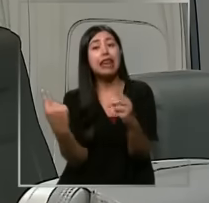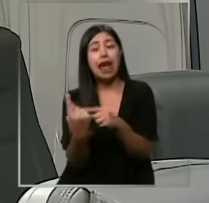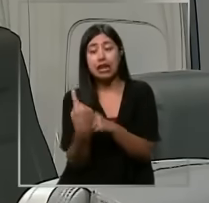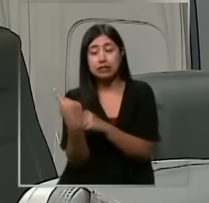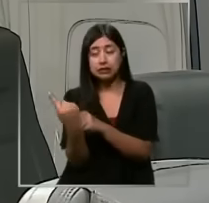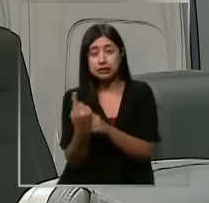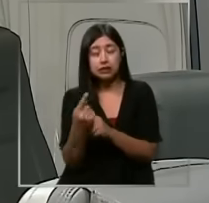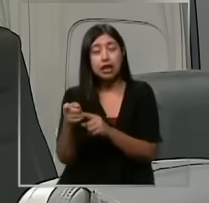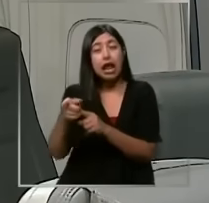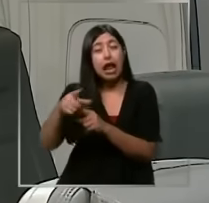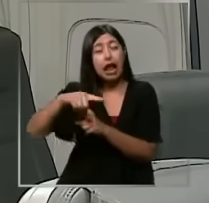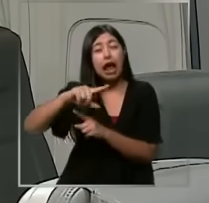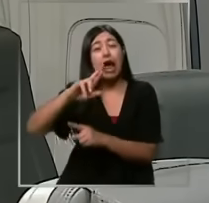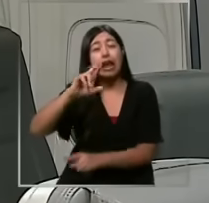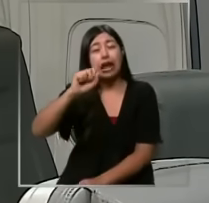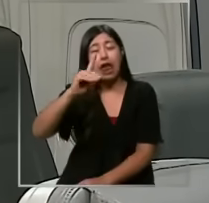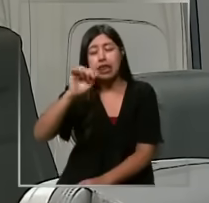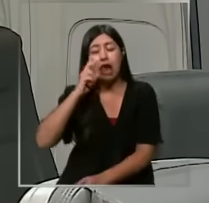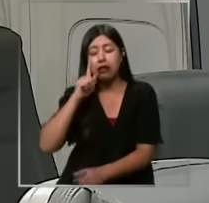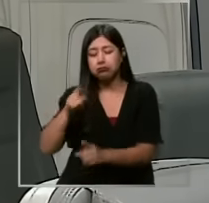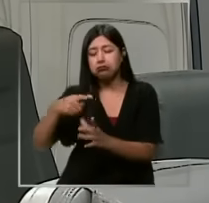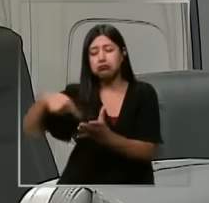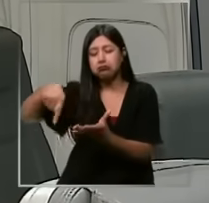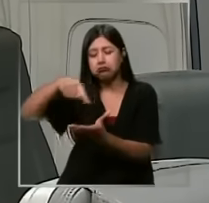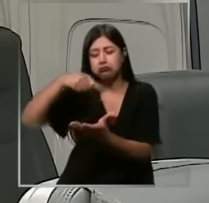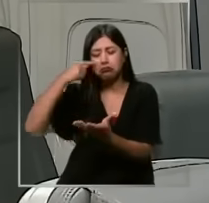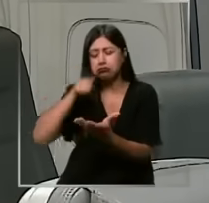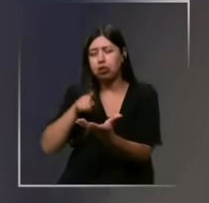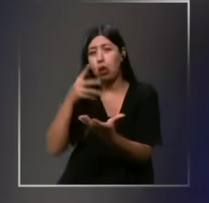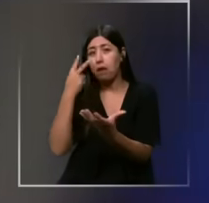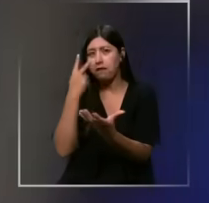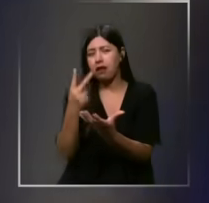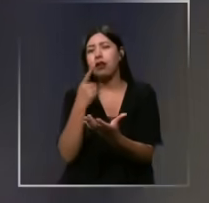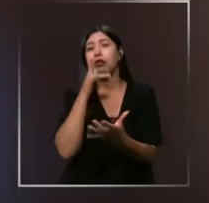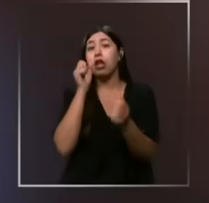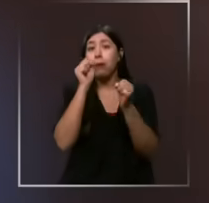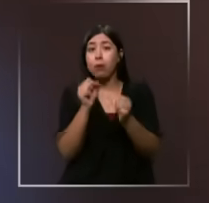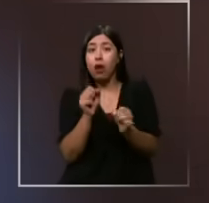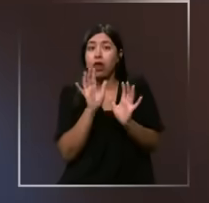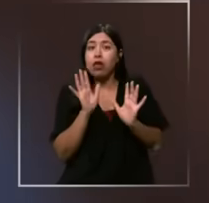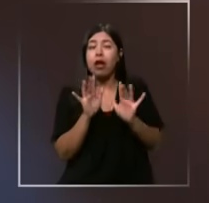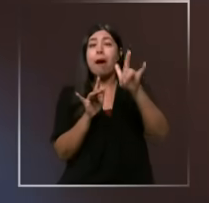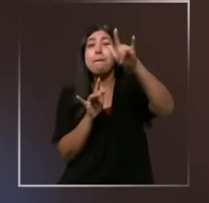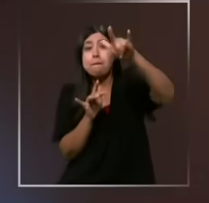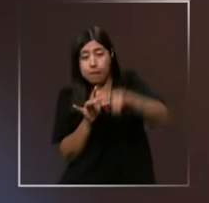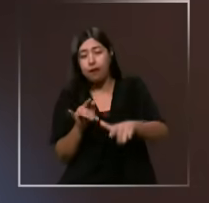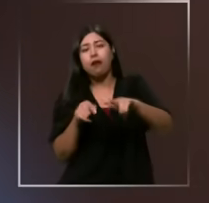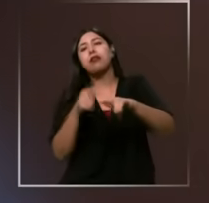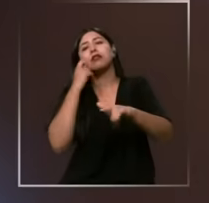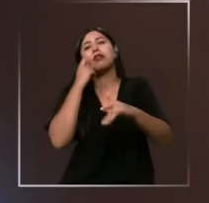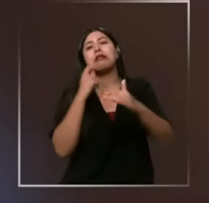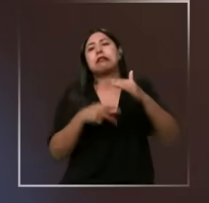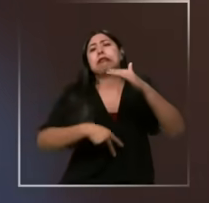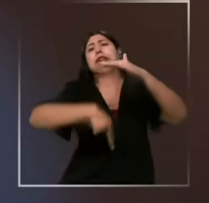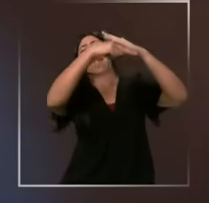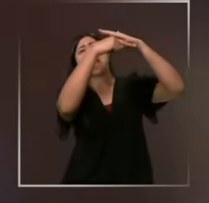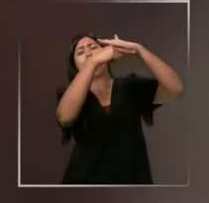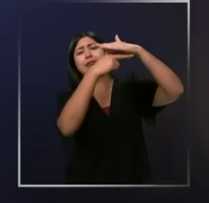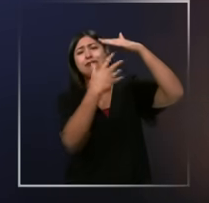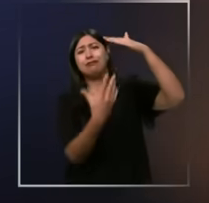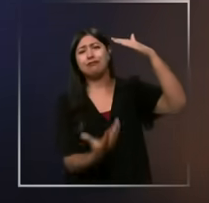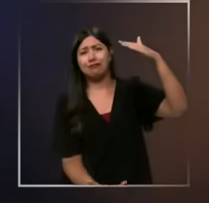quedar completamente, digamos, en el techo. ¿Qué fue lo que a muchos les pasó? Al llegar a Auckland